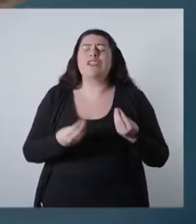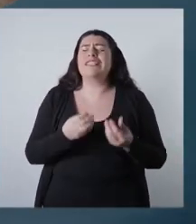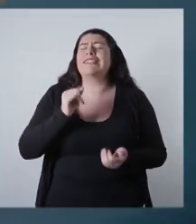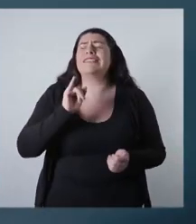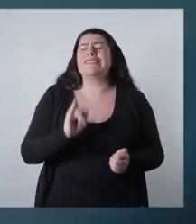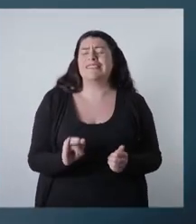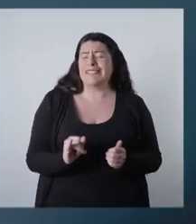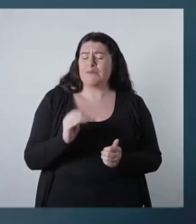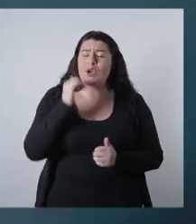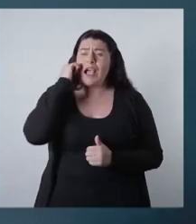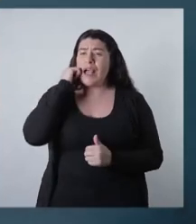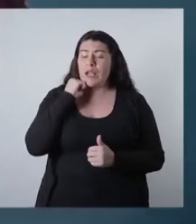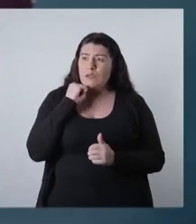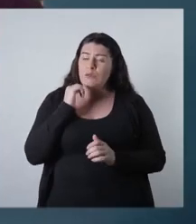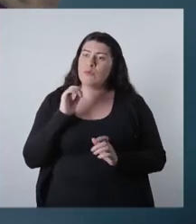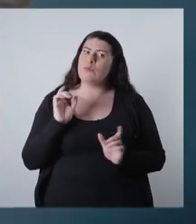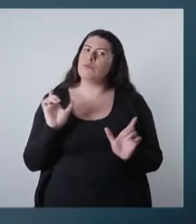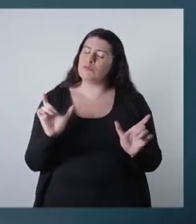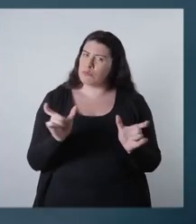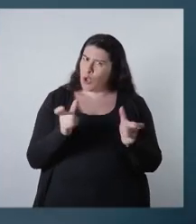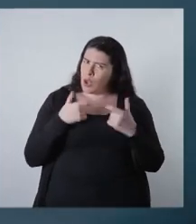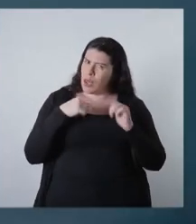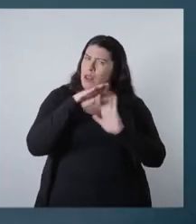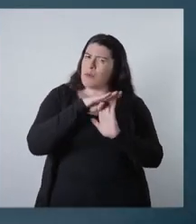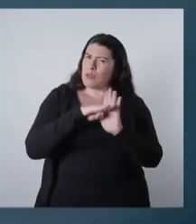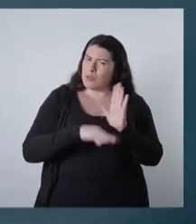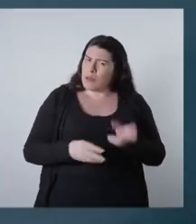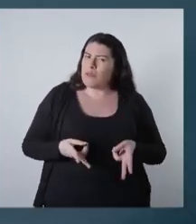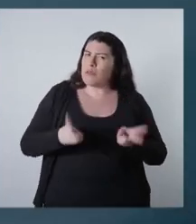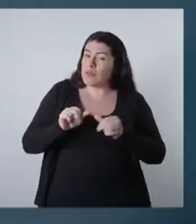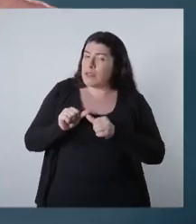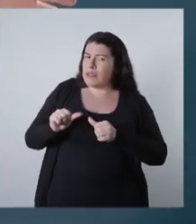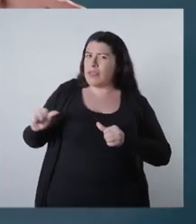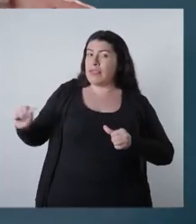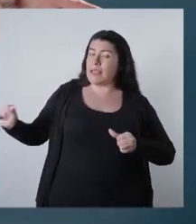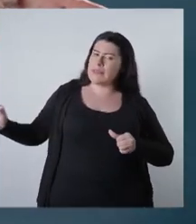que sí, pues, mono. Pero guardemos compostura con el protocolo que dice